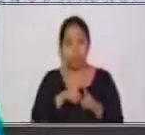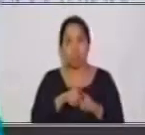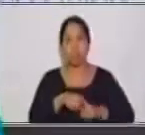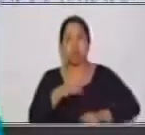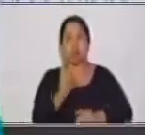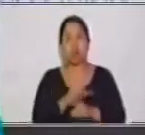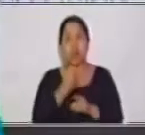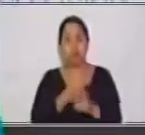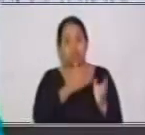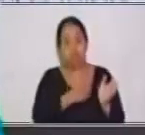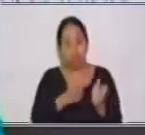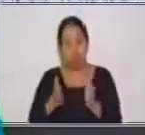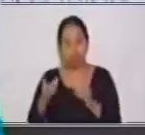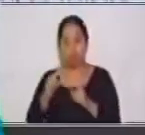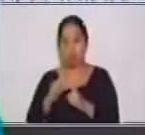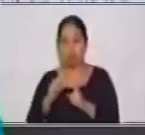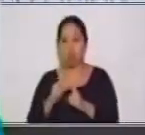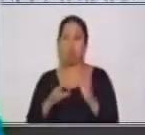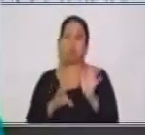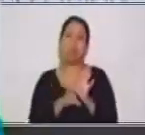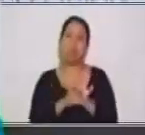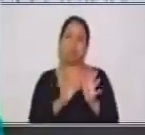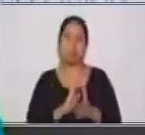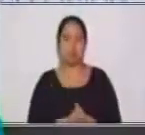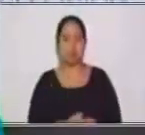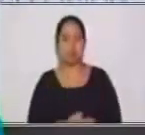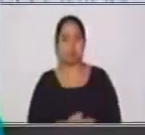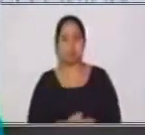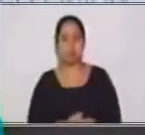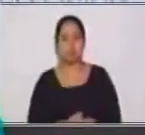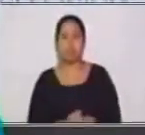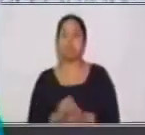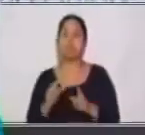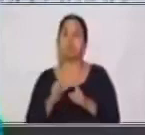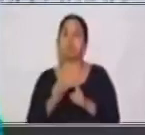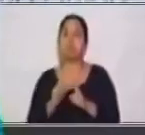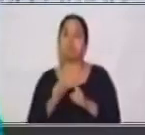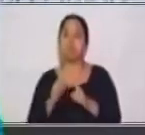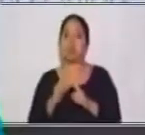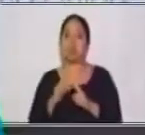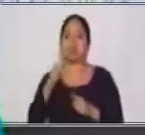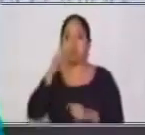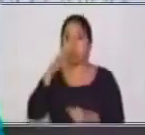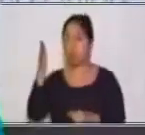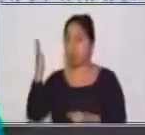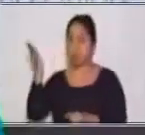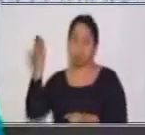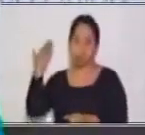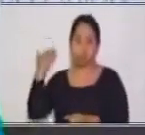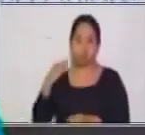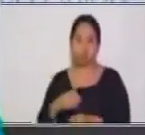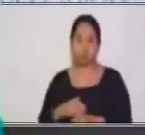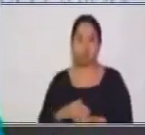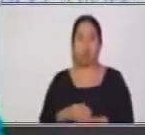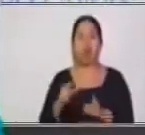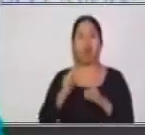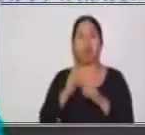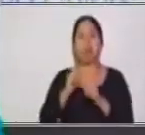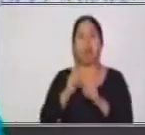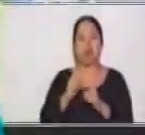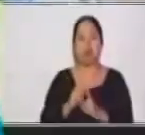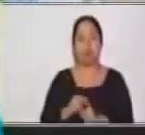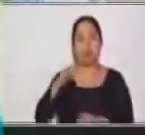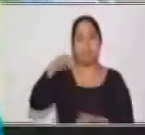palabra. Por ejemplo, en las palabras que te di al inicio, podemos tomar la palabra milímetro.